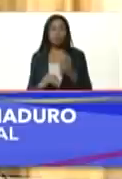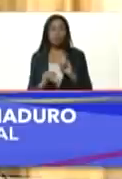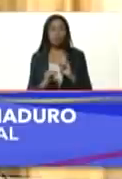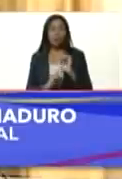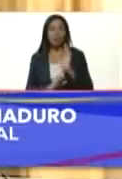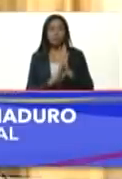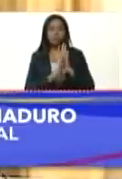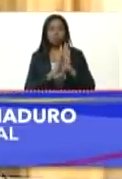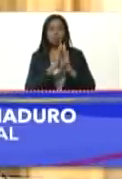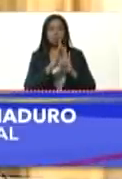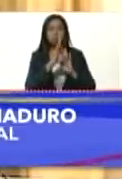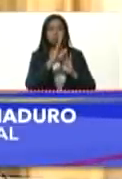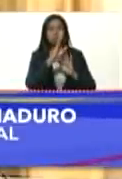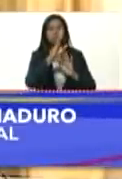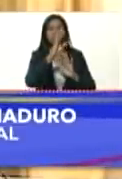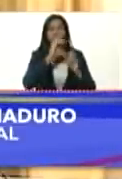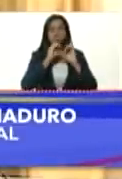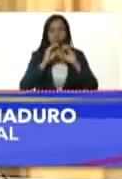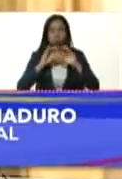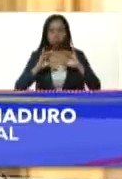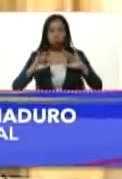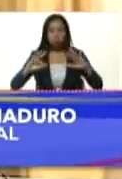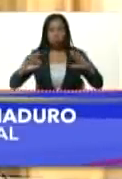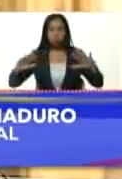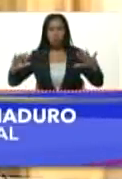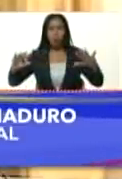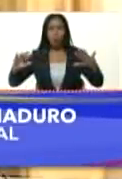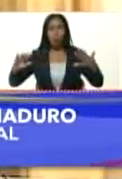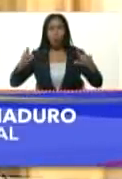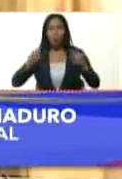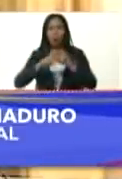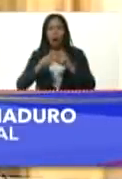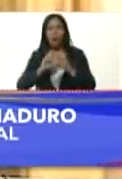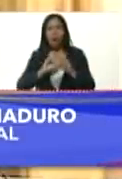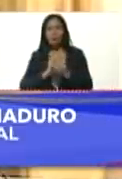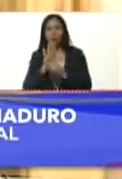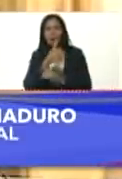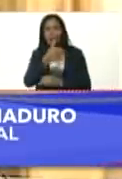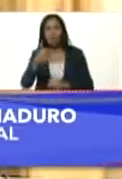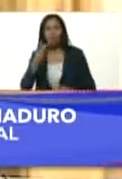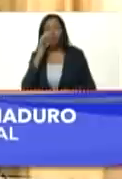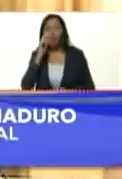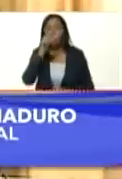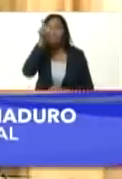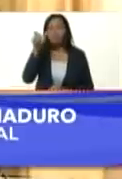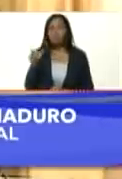multiplicando de lo que llaman exponencialmente. Por cada caso